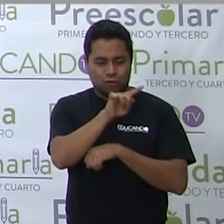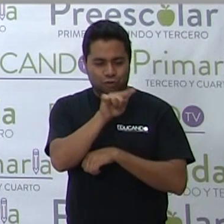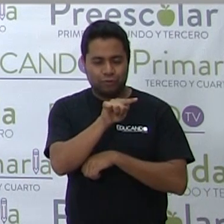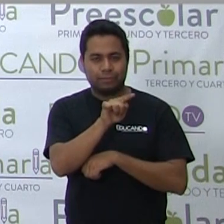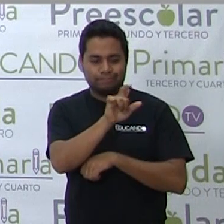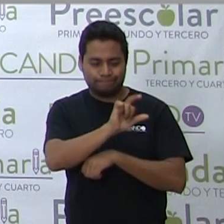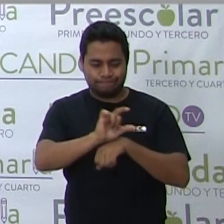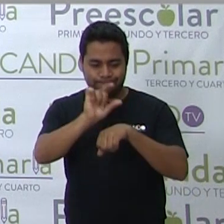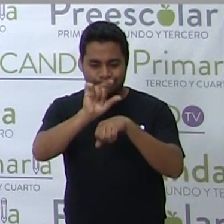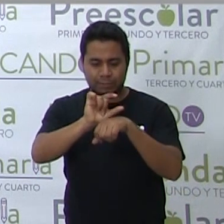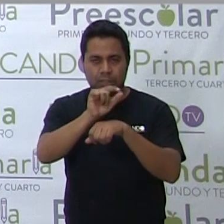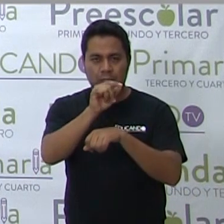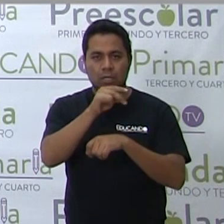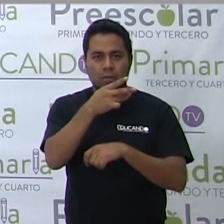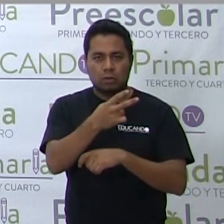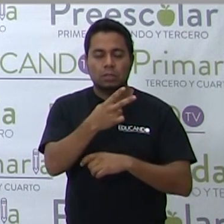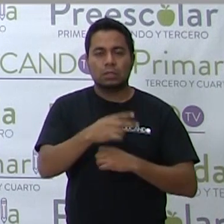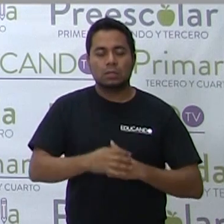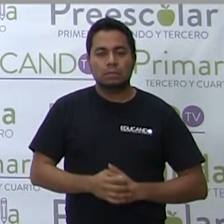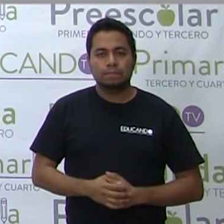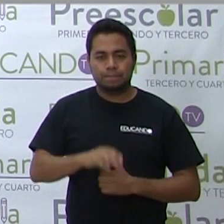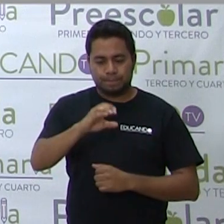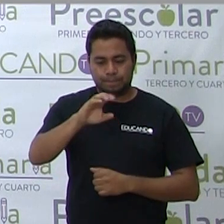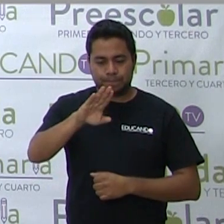cuadrático término